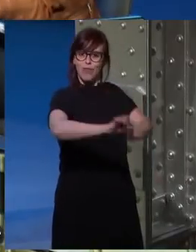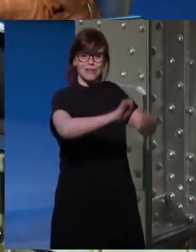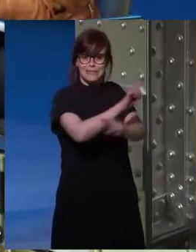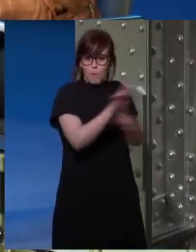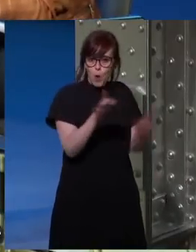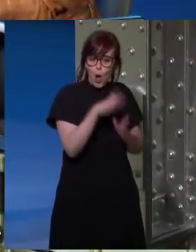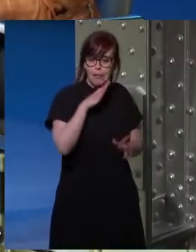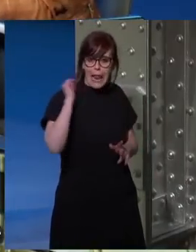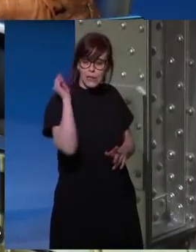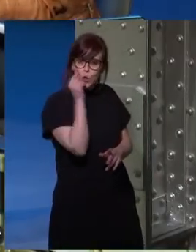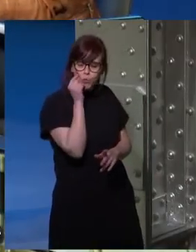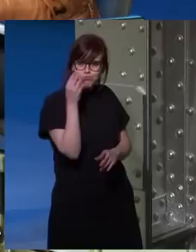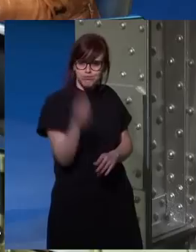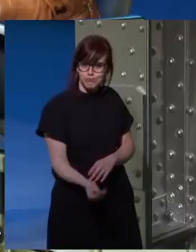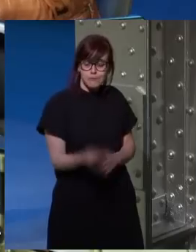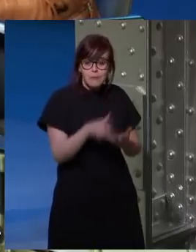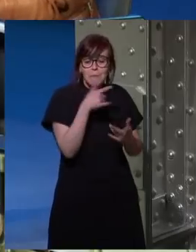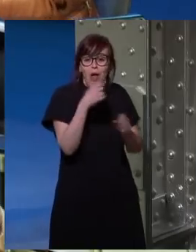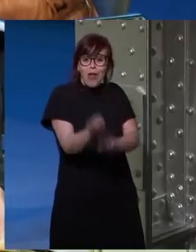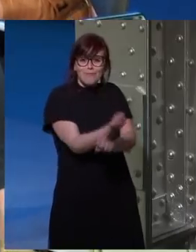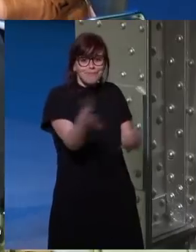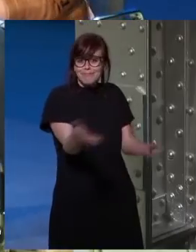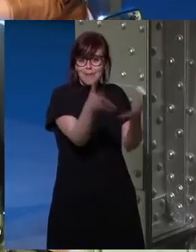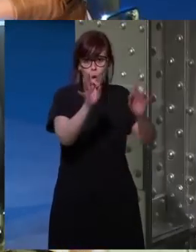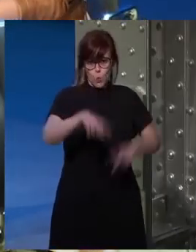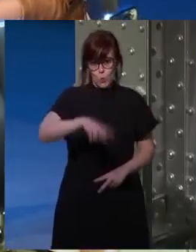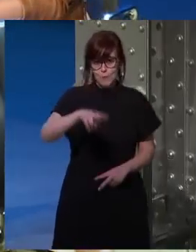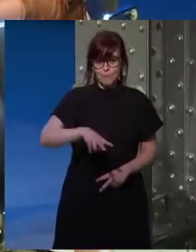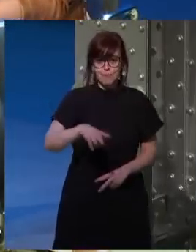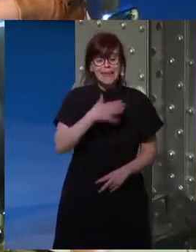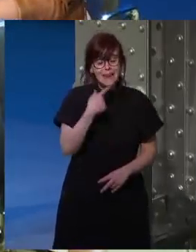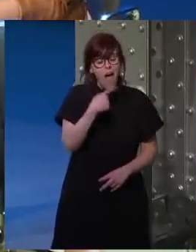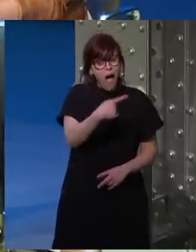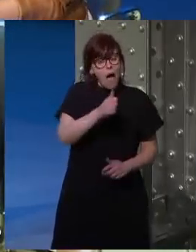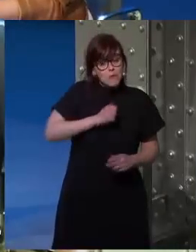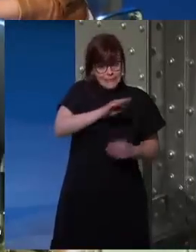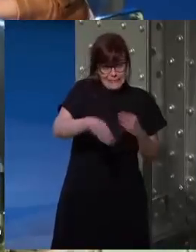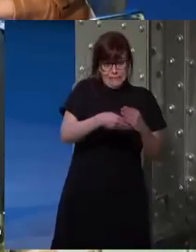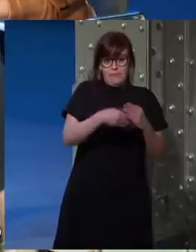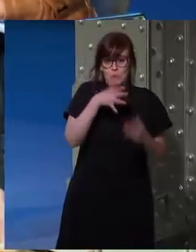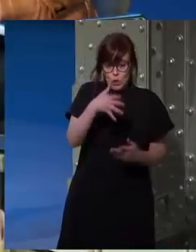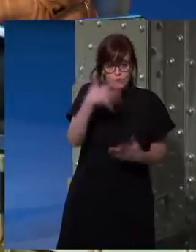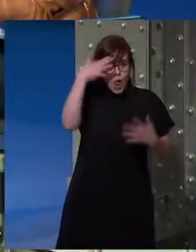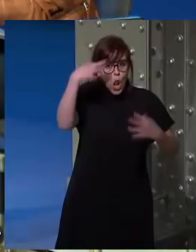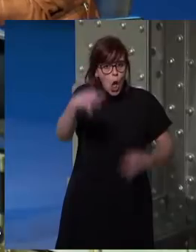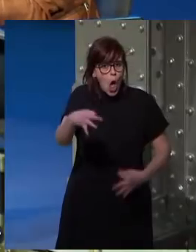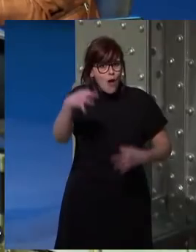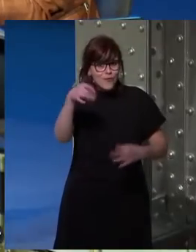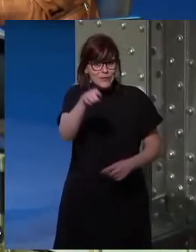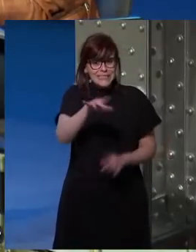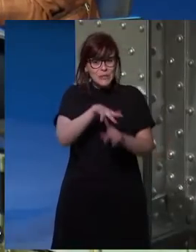talento increíble. Sí, sí, bueno, eso te quería apuntar esa idea, porque efectivamente es muy evidente, ¿no? O sea, que hay también pues